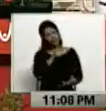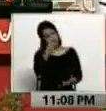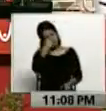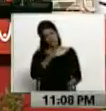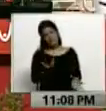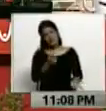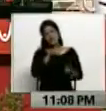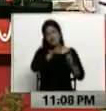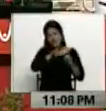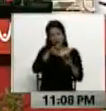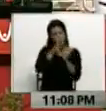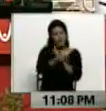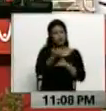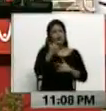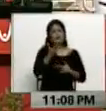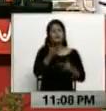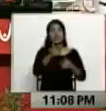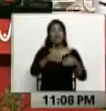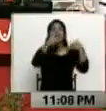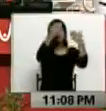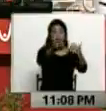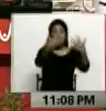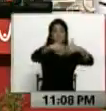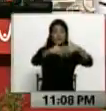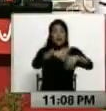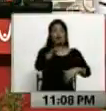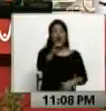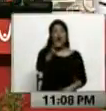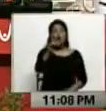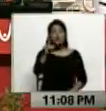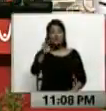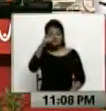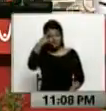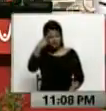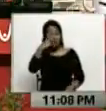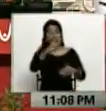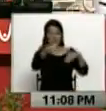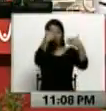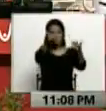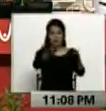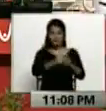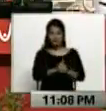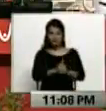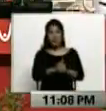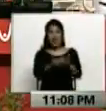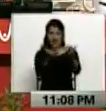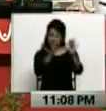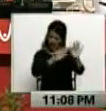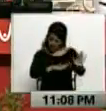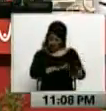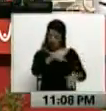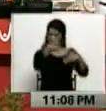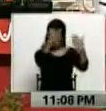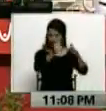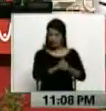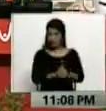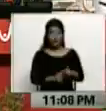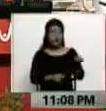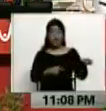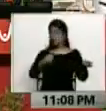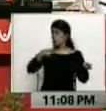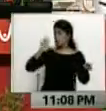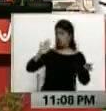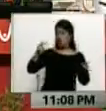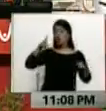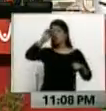por Pillo Pues es que te están investigando lo de ode viene Tranquilo tranquilo no inmediatamente dijo No estaba aquí yo